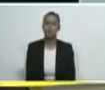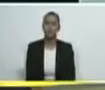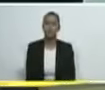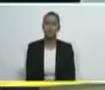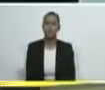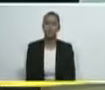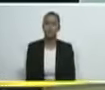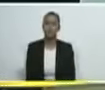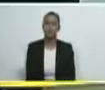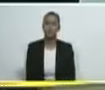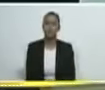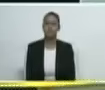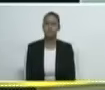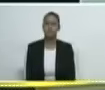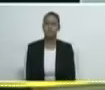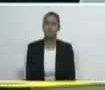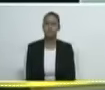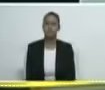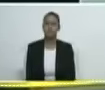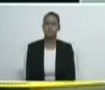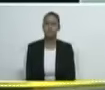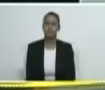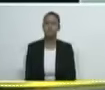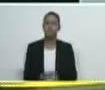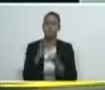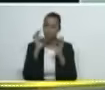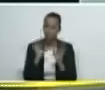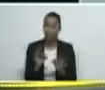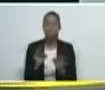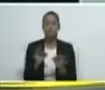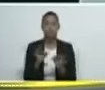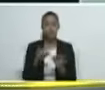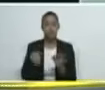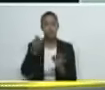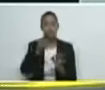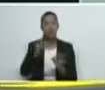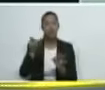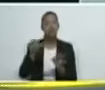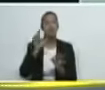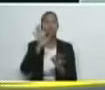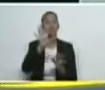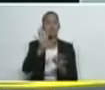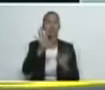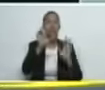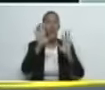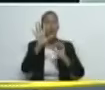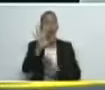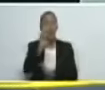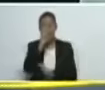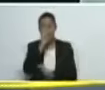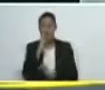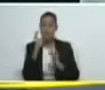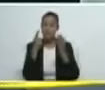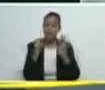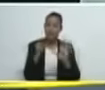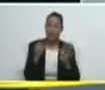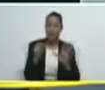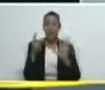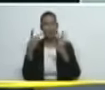A los precursores, héroes de los 50, 60, 70,